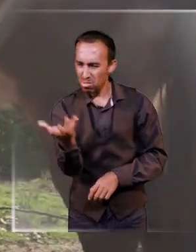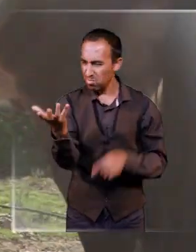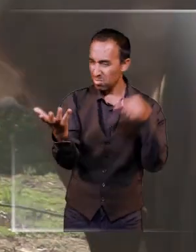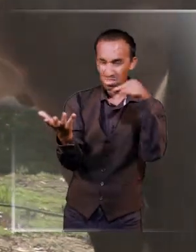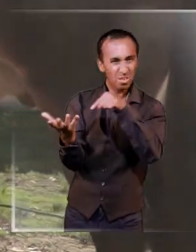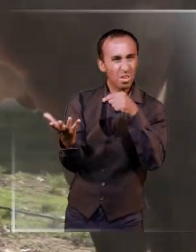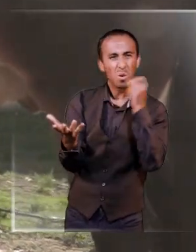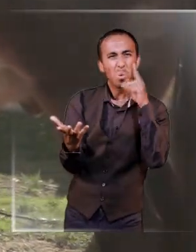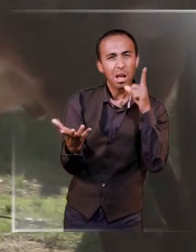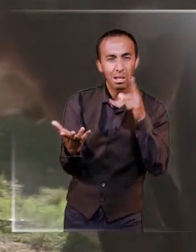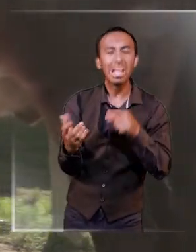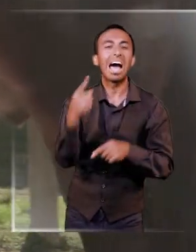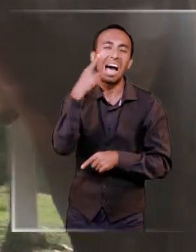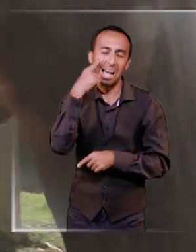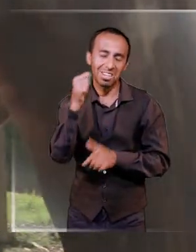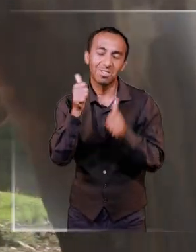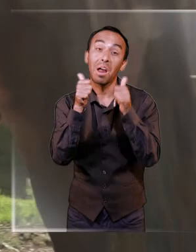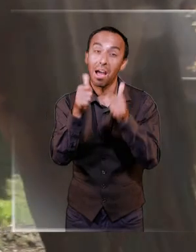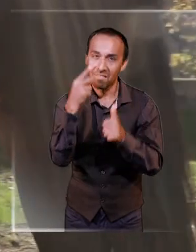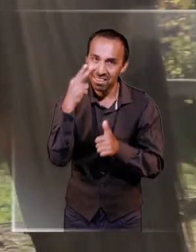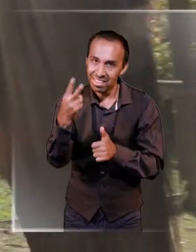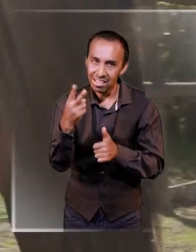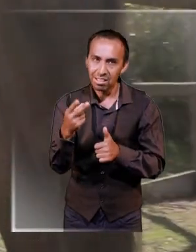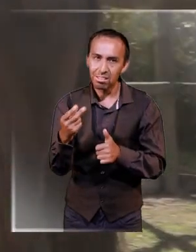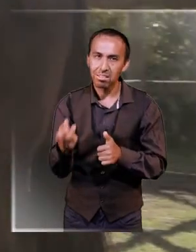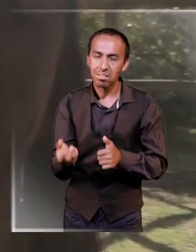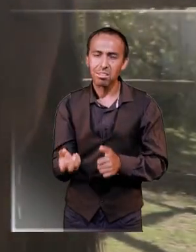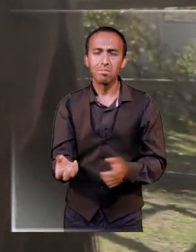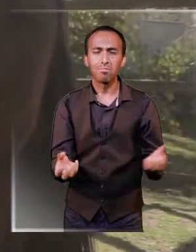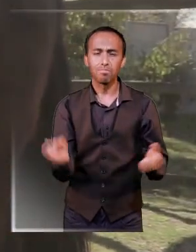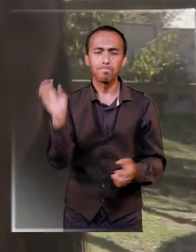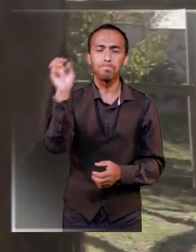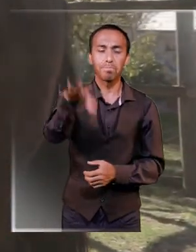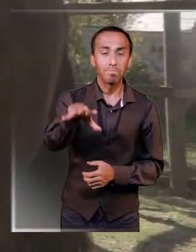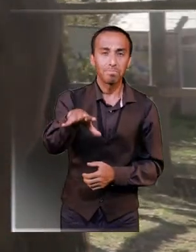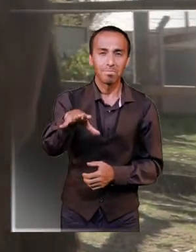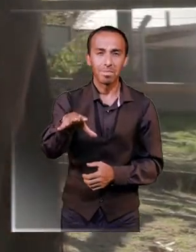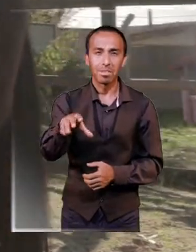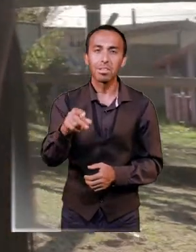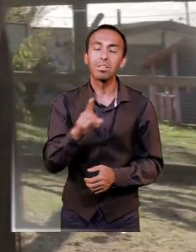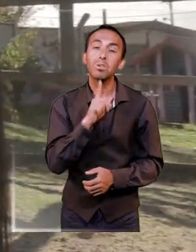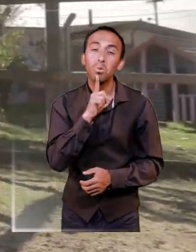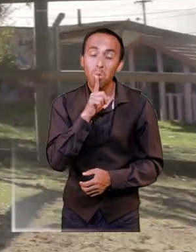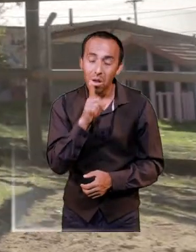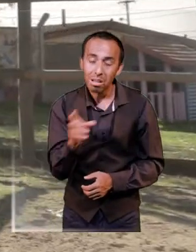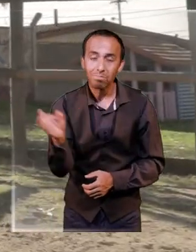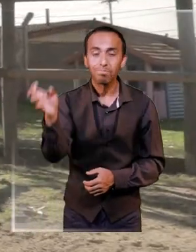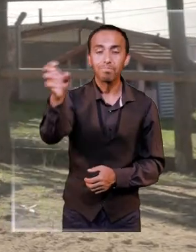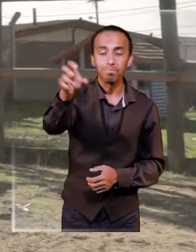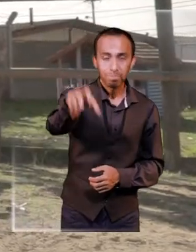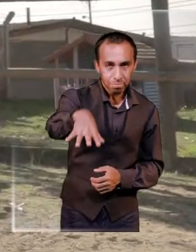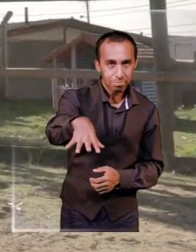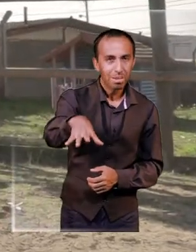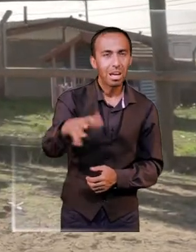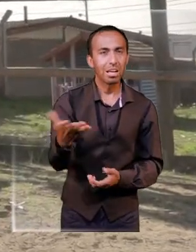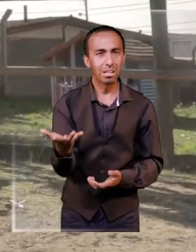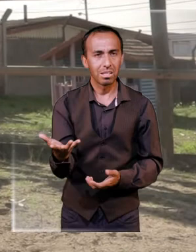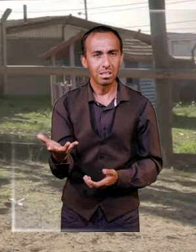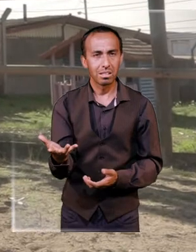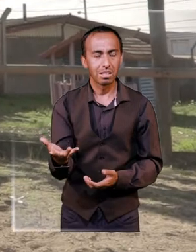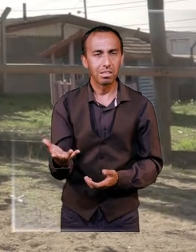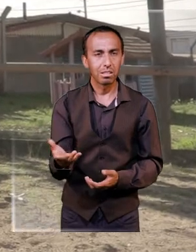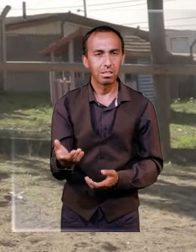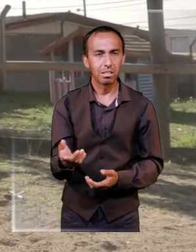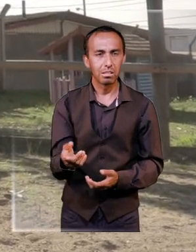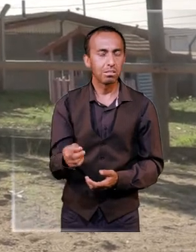azul. Mira, ¿qué color tienes en la mano? Ah, ¿viste? Vamos. Dejo una pelota. Despacio, la dejo,